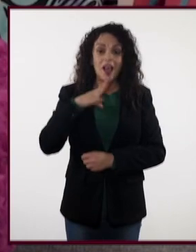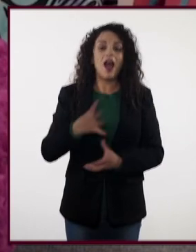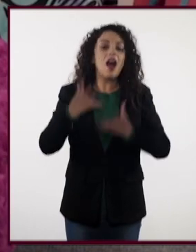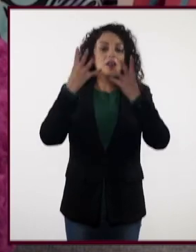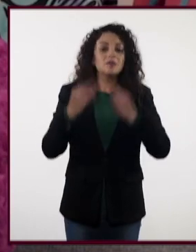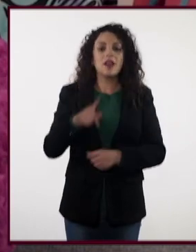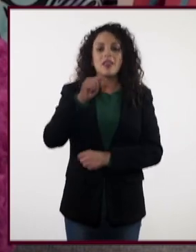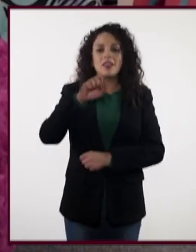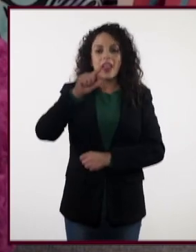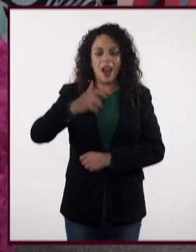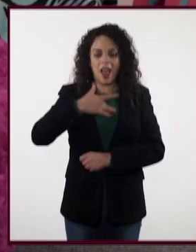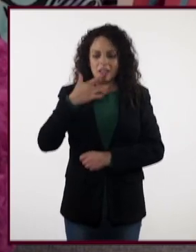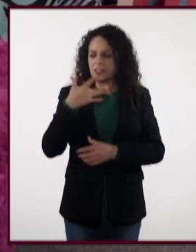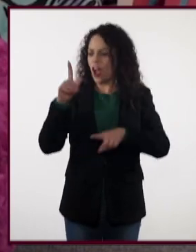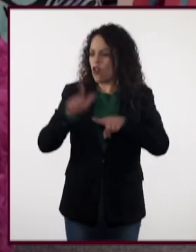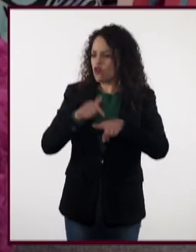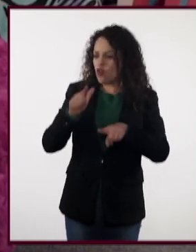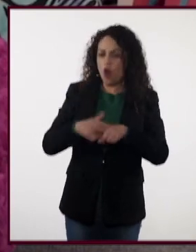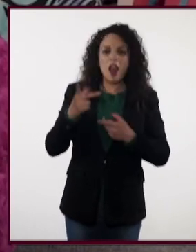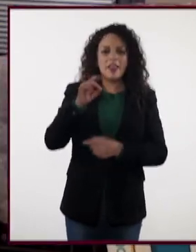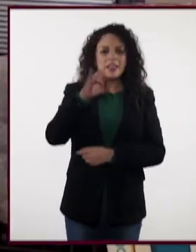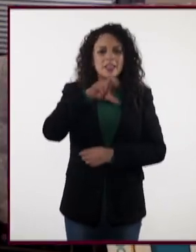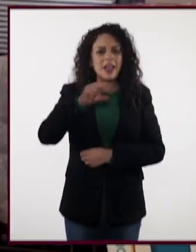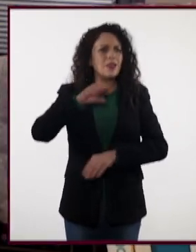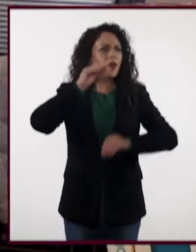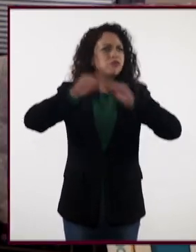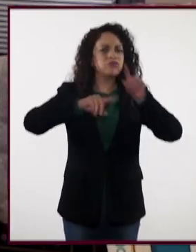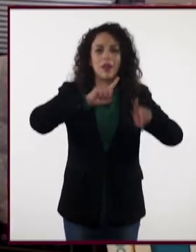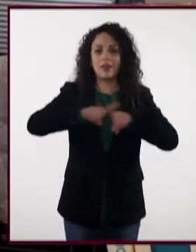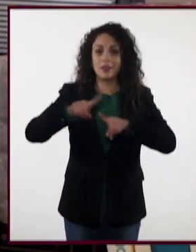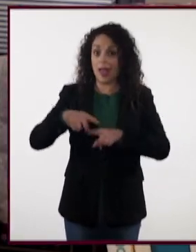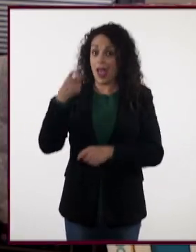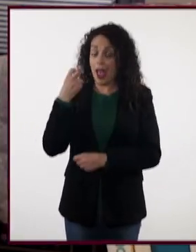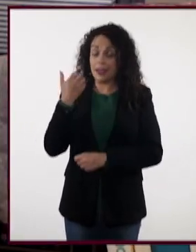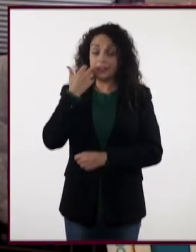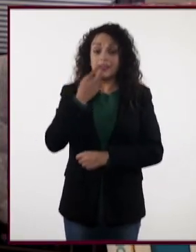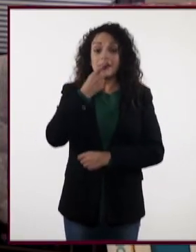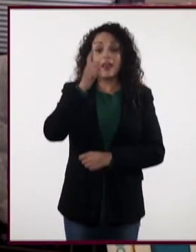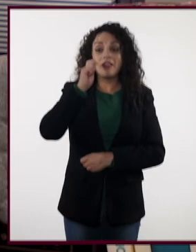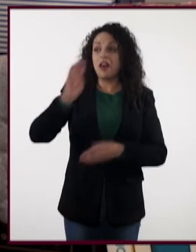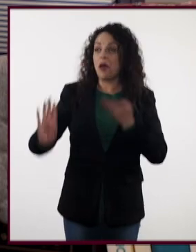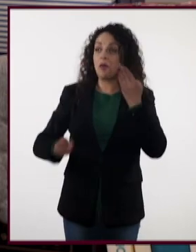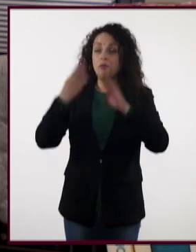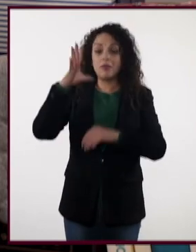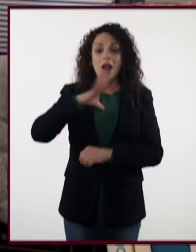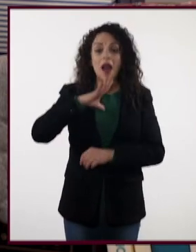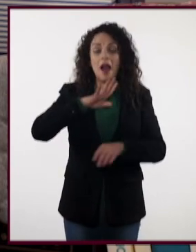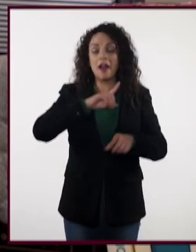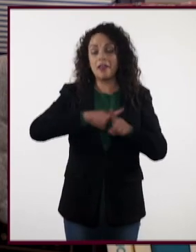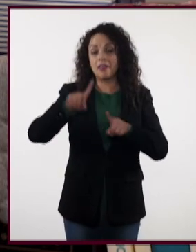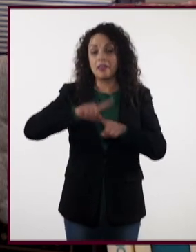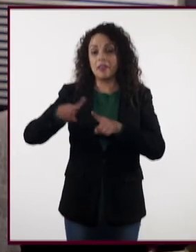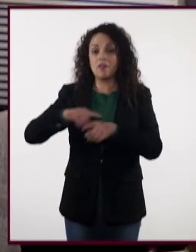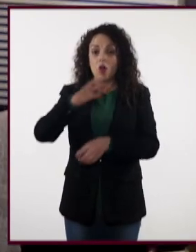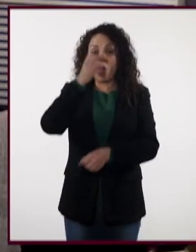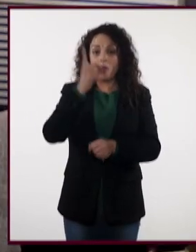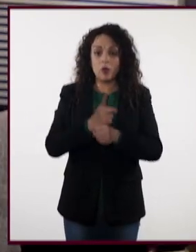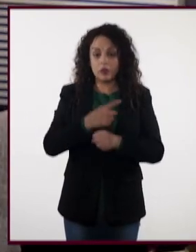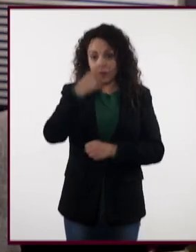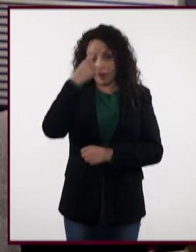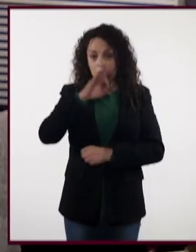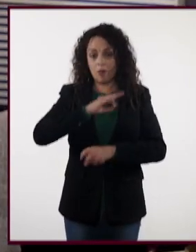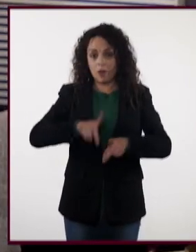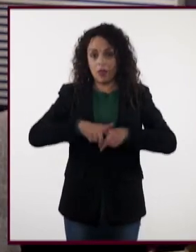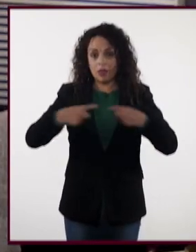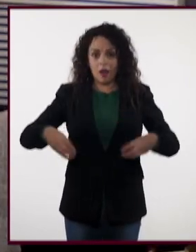telas, texturas, colores y diseños. Esto nos habla de un mundo de oportunidades y posibilidades para